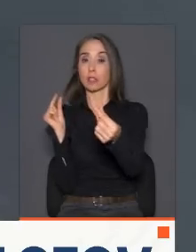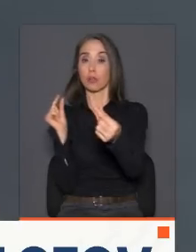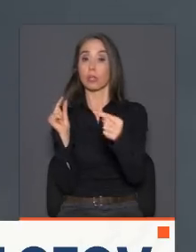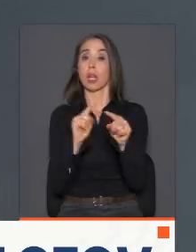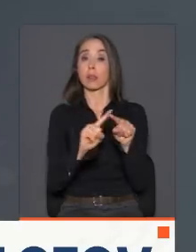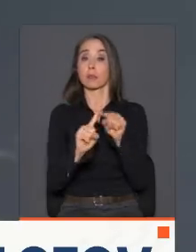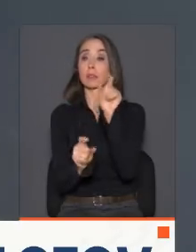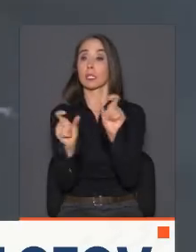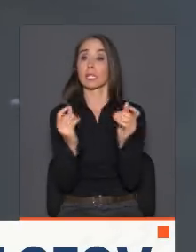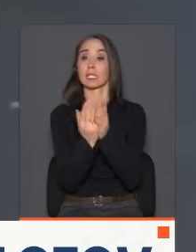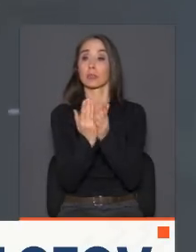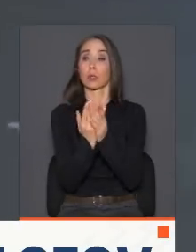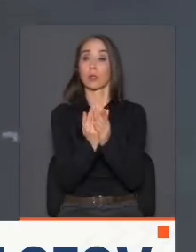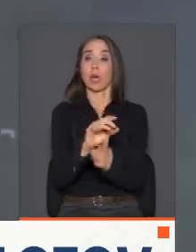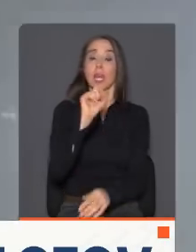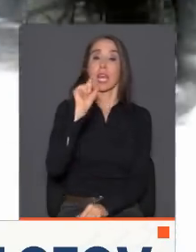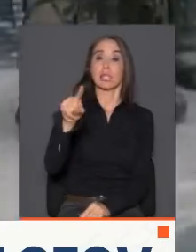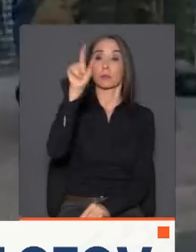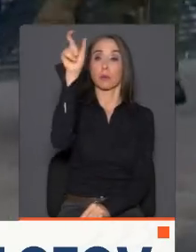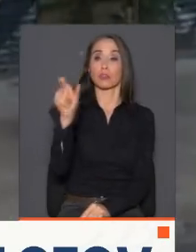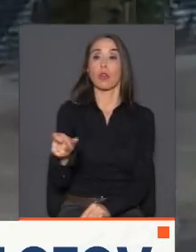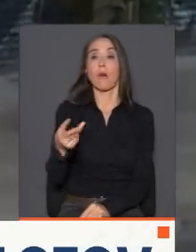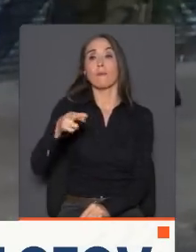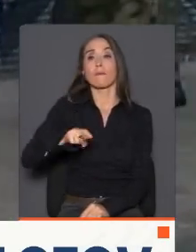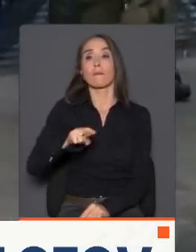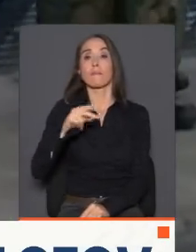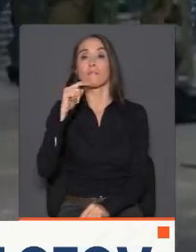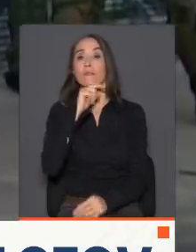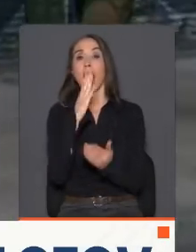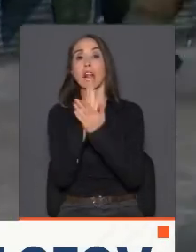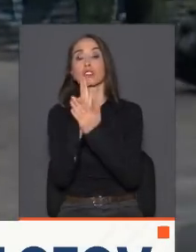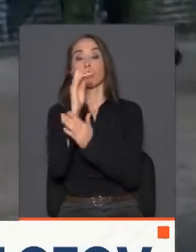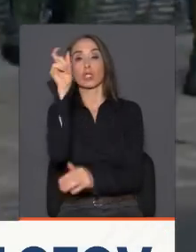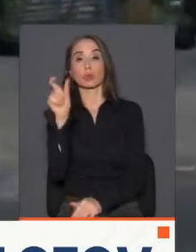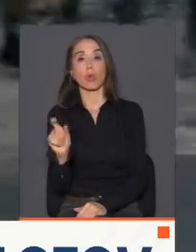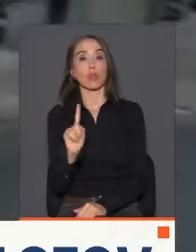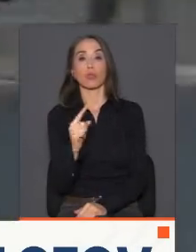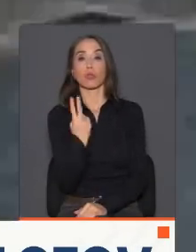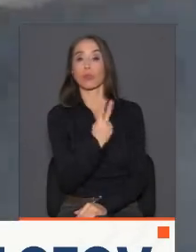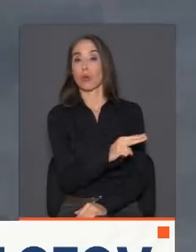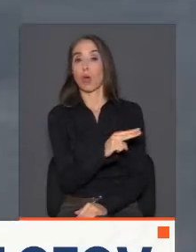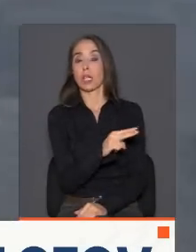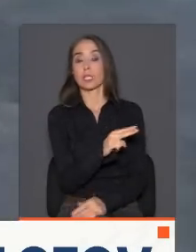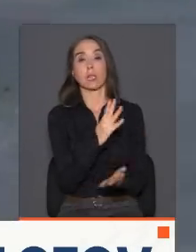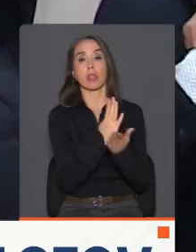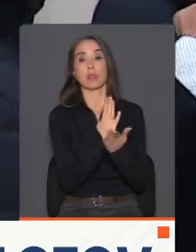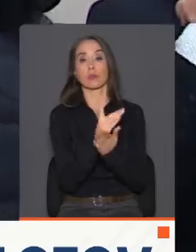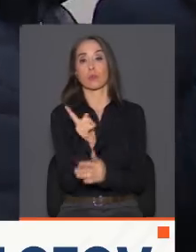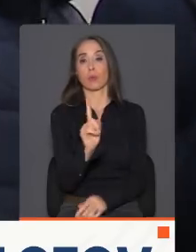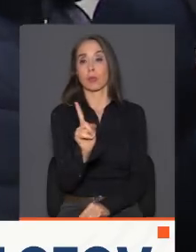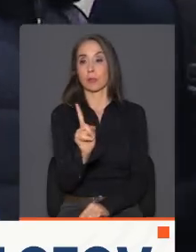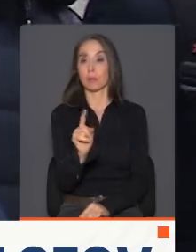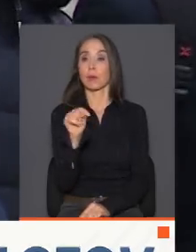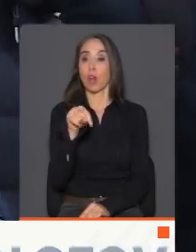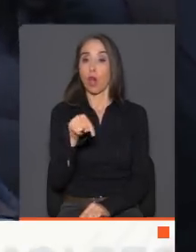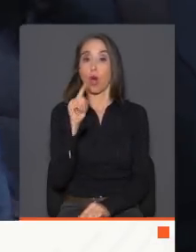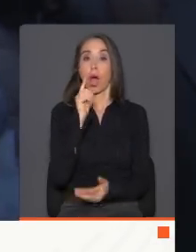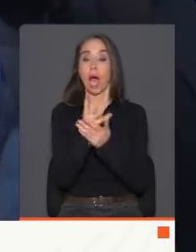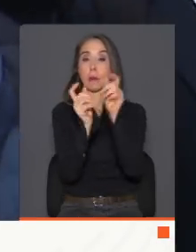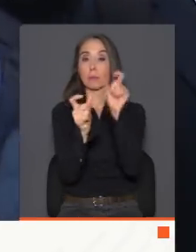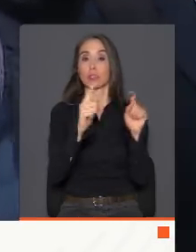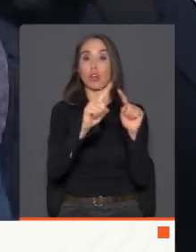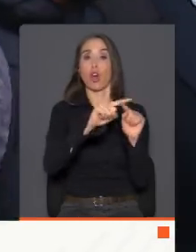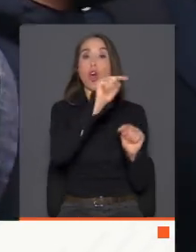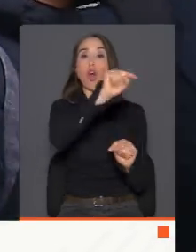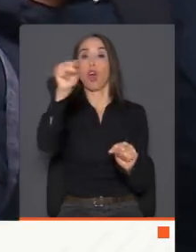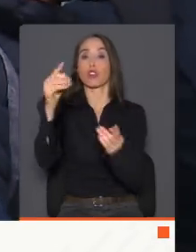alumnos expulsaron a este supuesto estudiante porque aseguran que no pertenecía al establecimiento. Hoy día habían gente de otros colegios, pero no